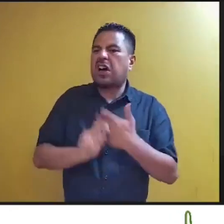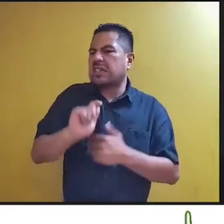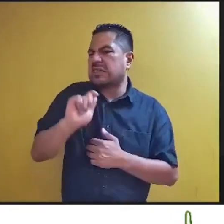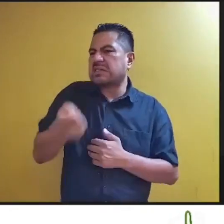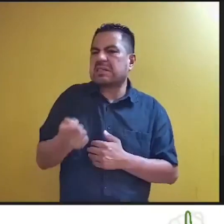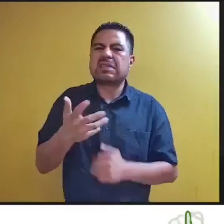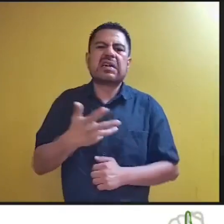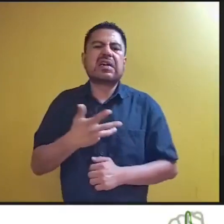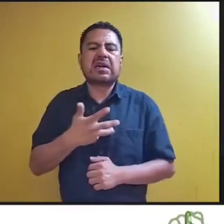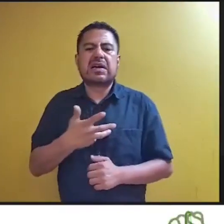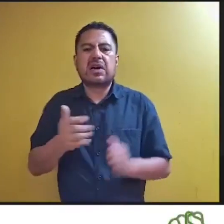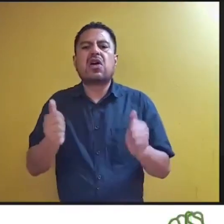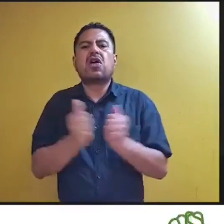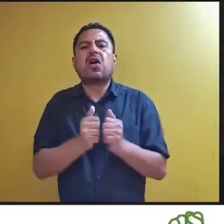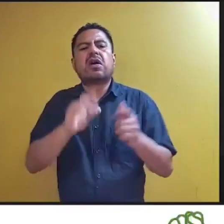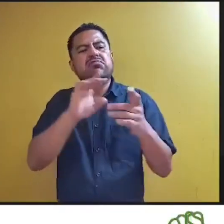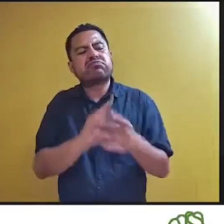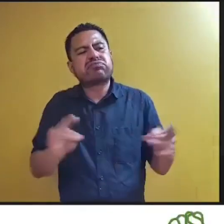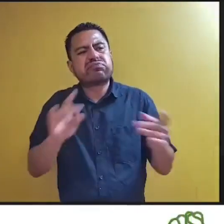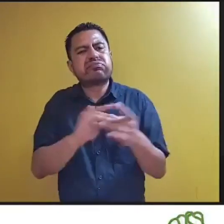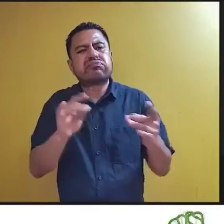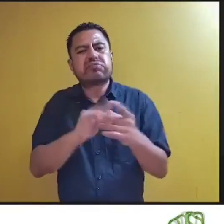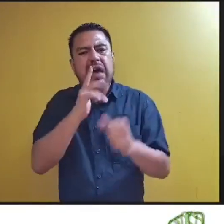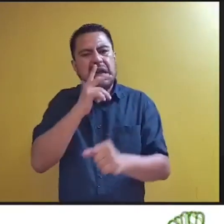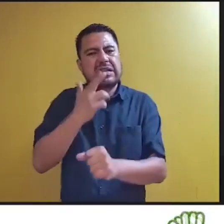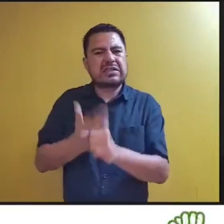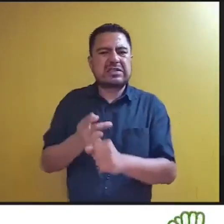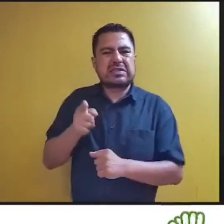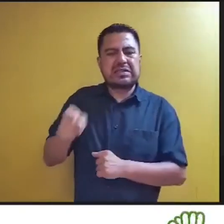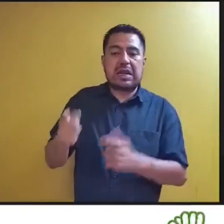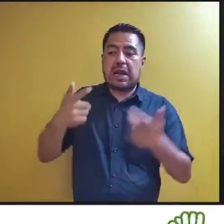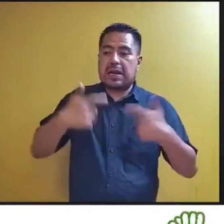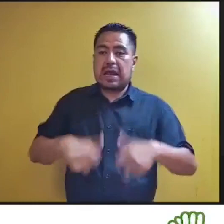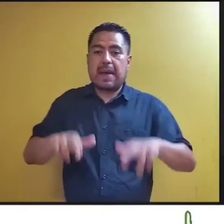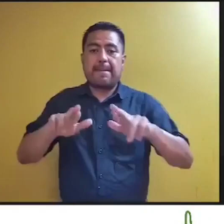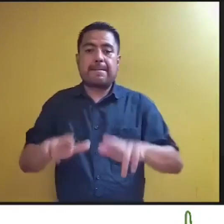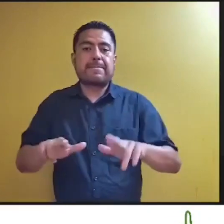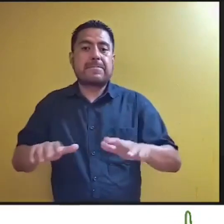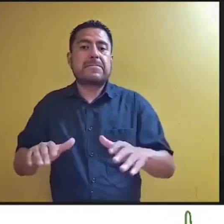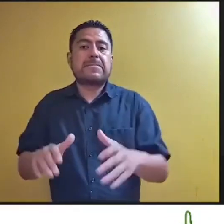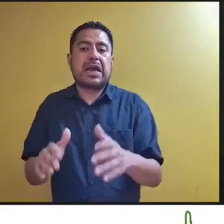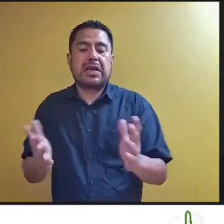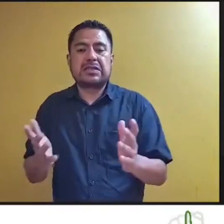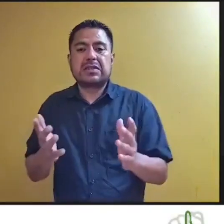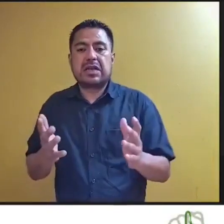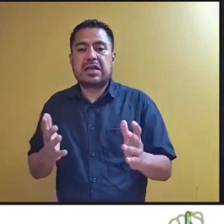basa señalando a la actora como representante de la